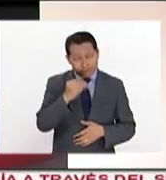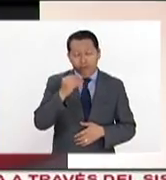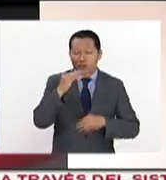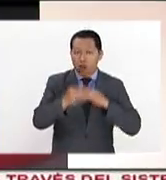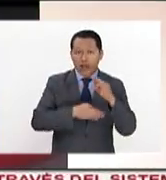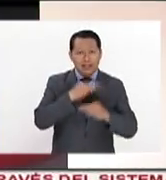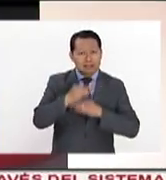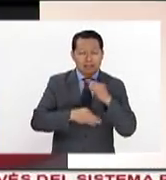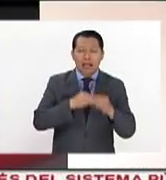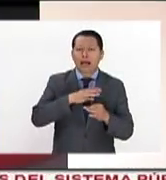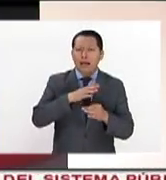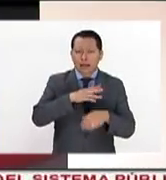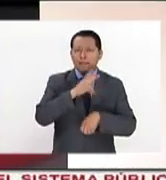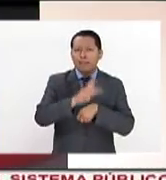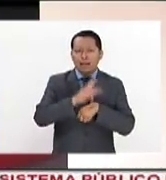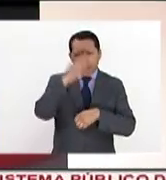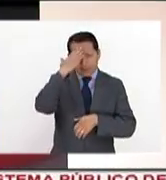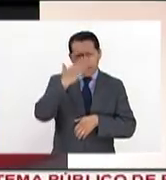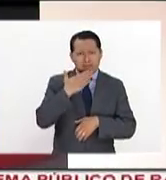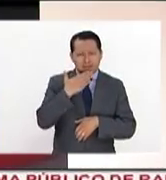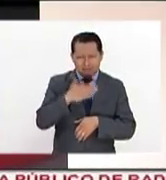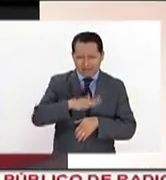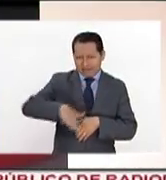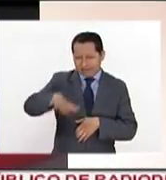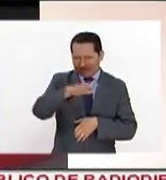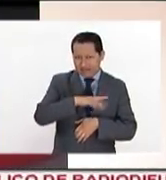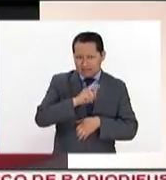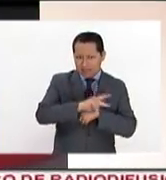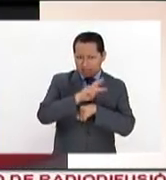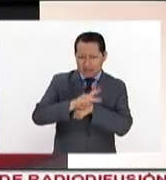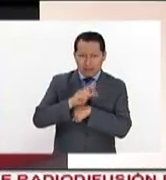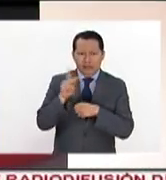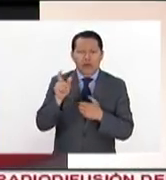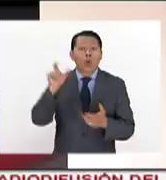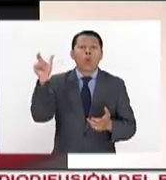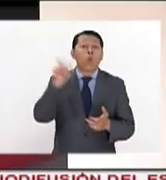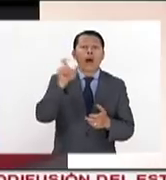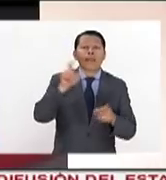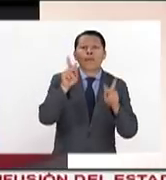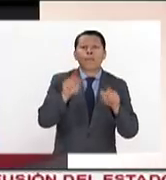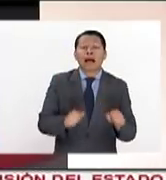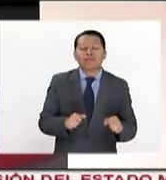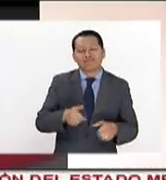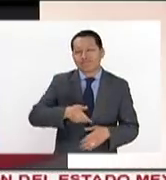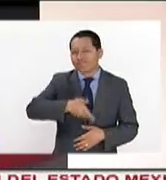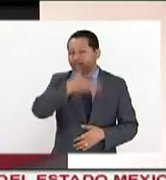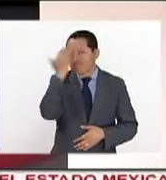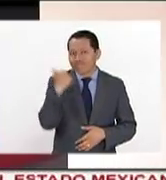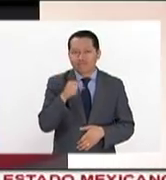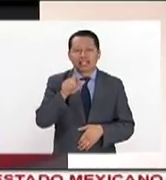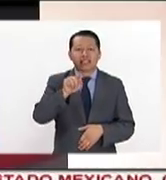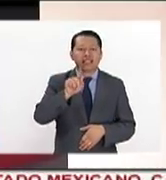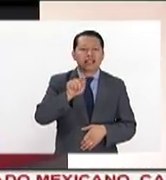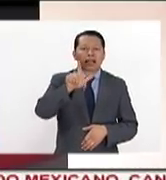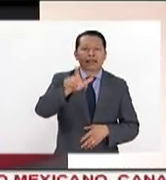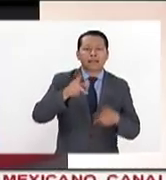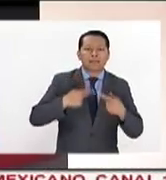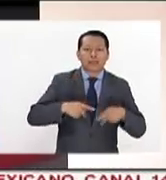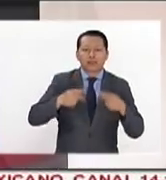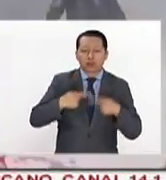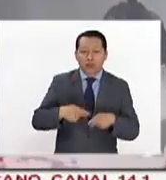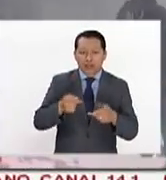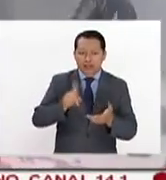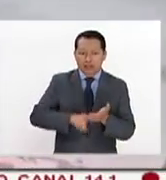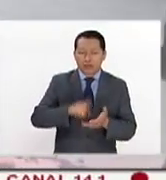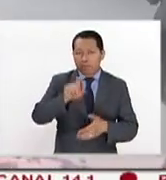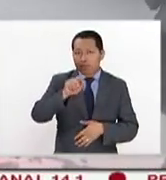hay países, sobre todo en Medio Oriente, donde no se ve cuándo se podrá alcanzar una paz. Al menos 77 civiles, entre